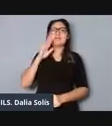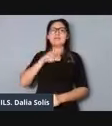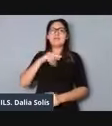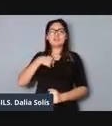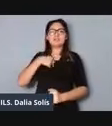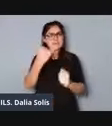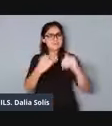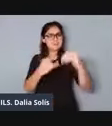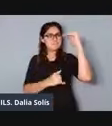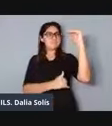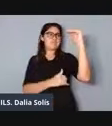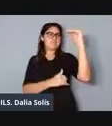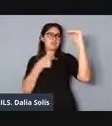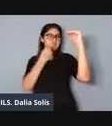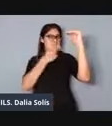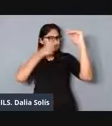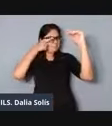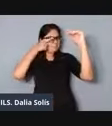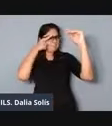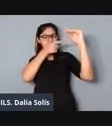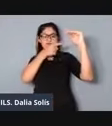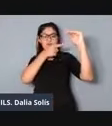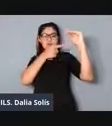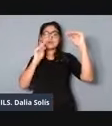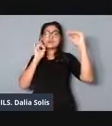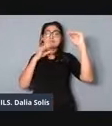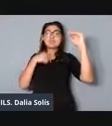Nos ponemos altos estándares,